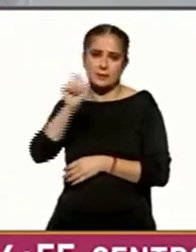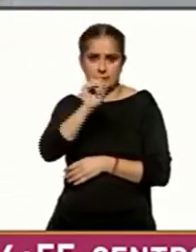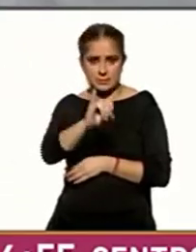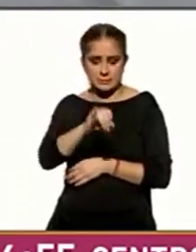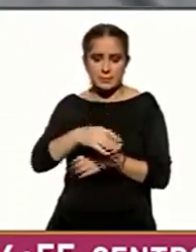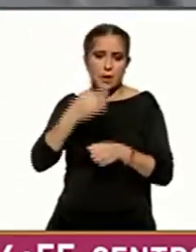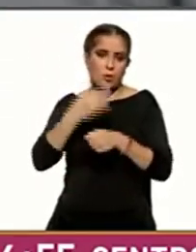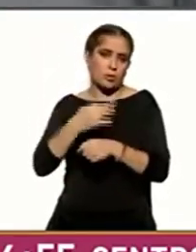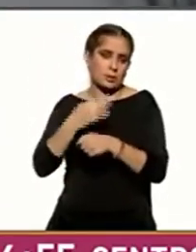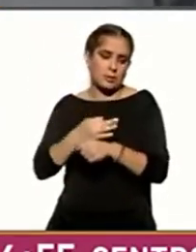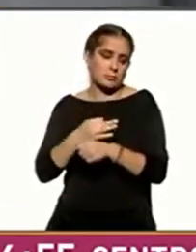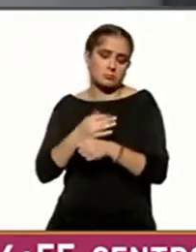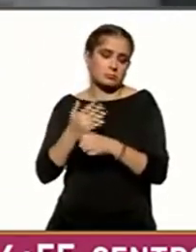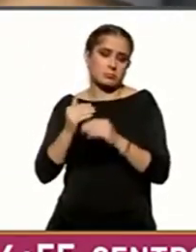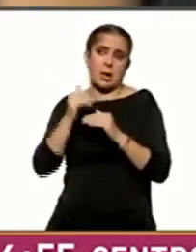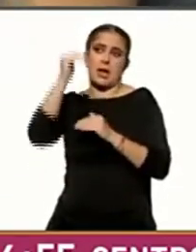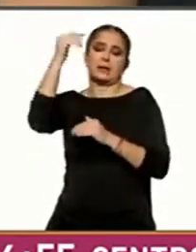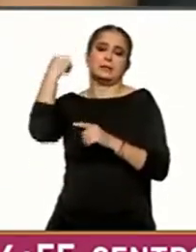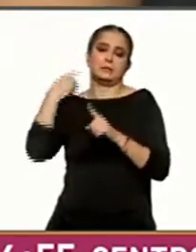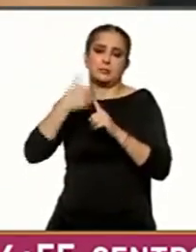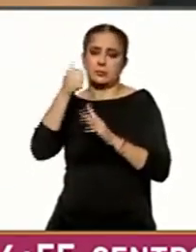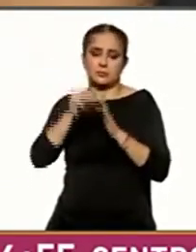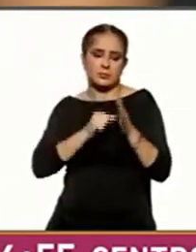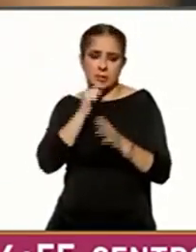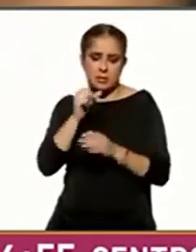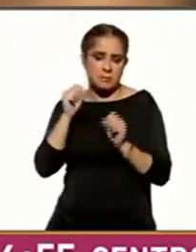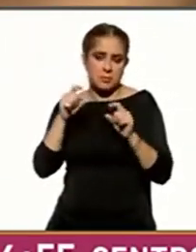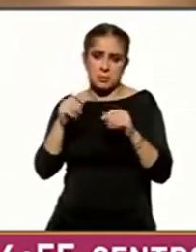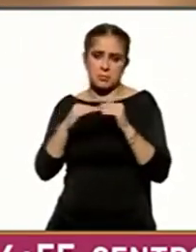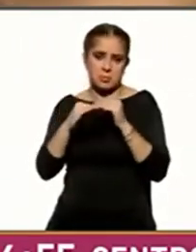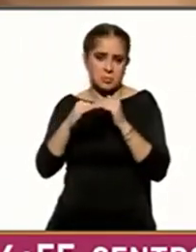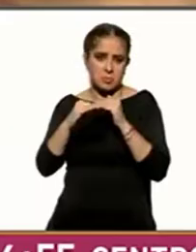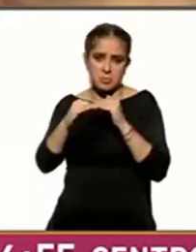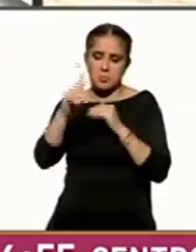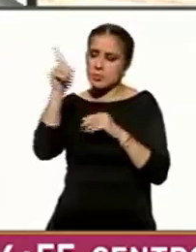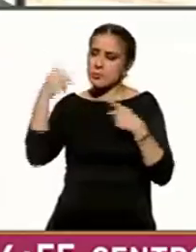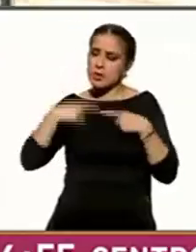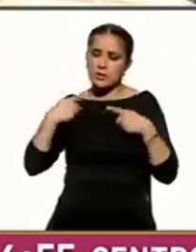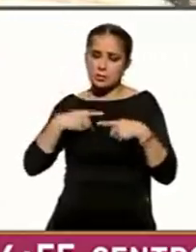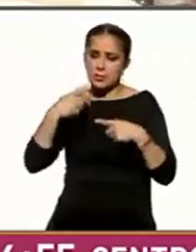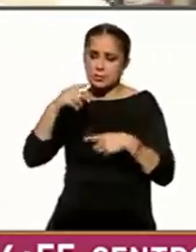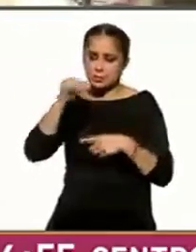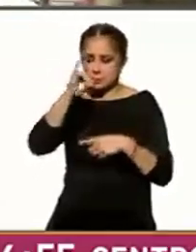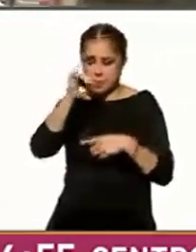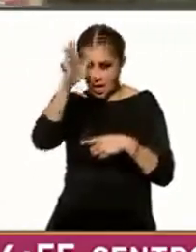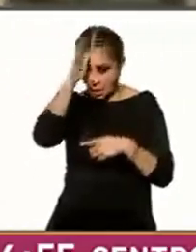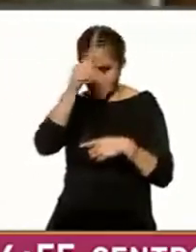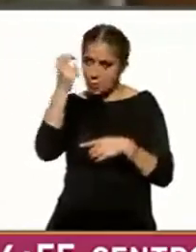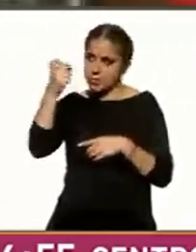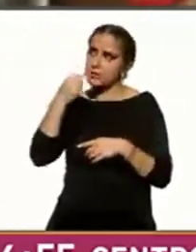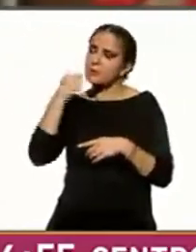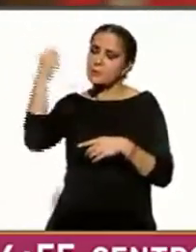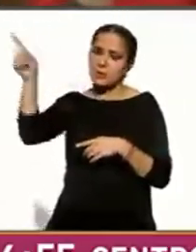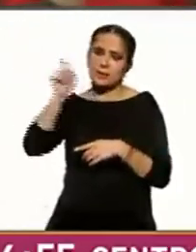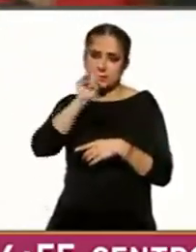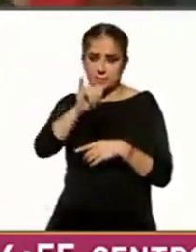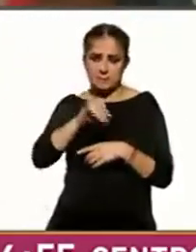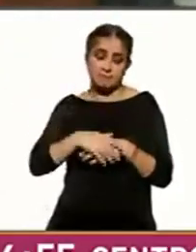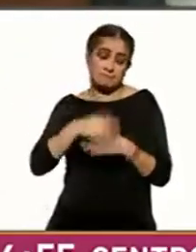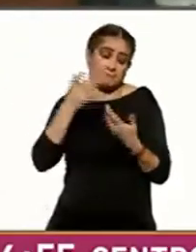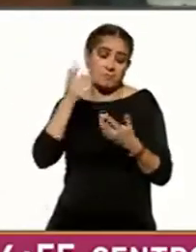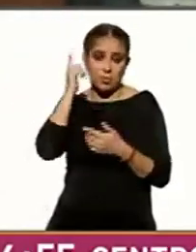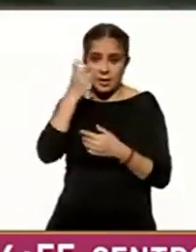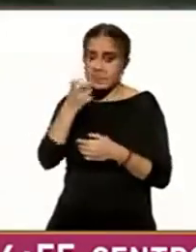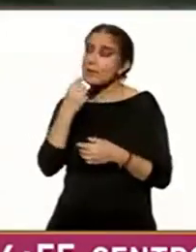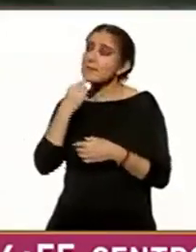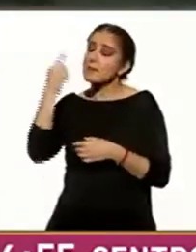ha crecido en estos casi 6 meses. Esperaríamos que esta iniciativa, pues dada la importancia